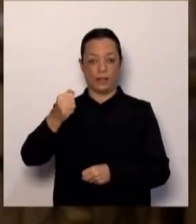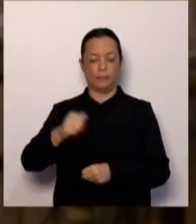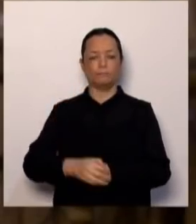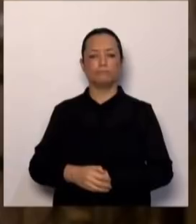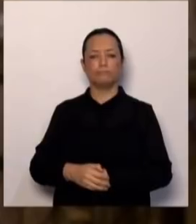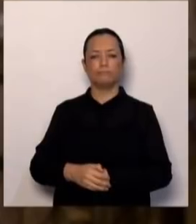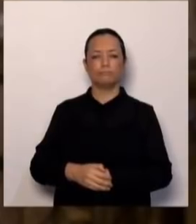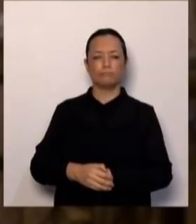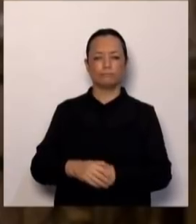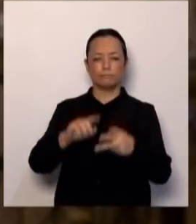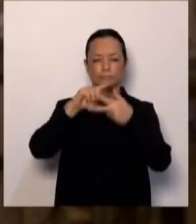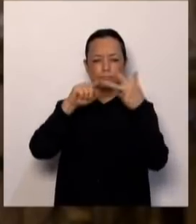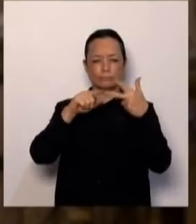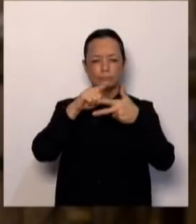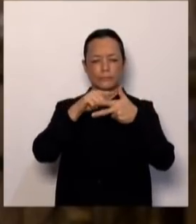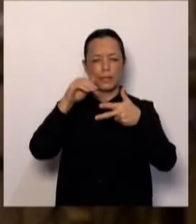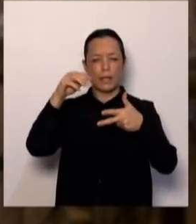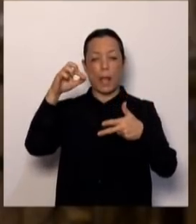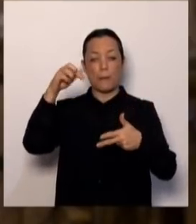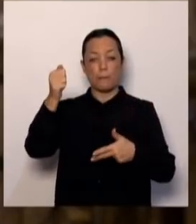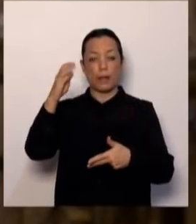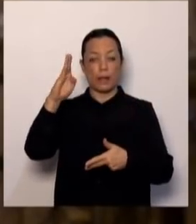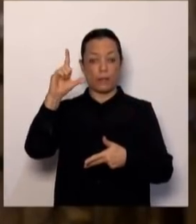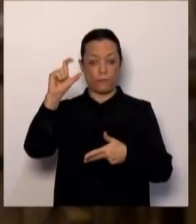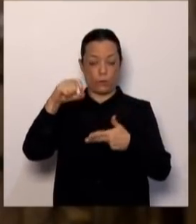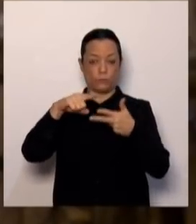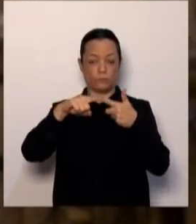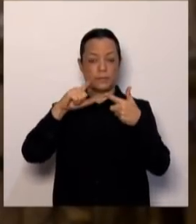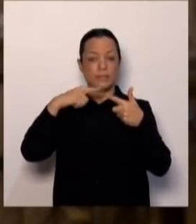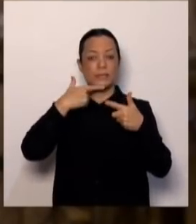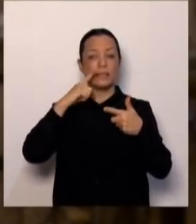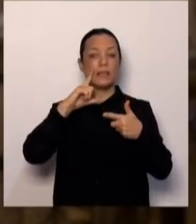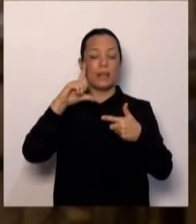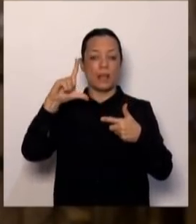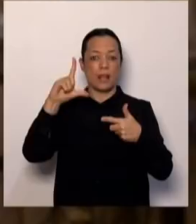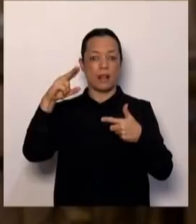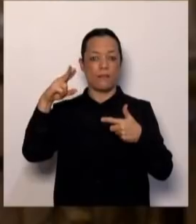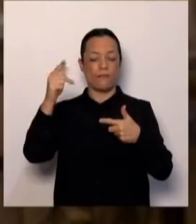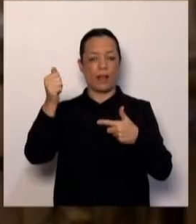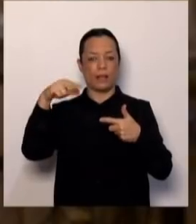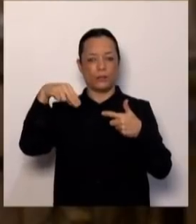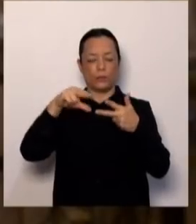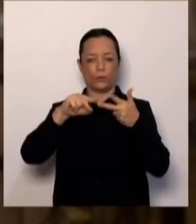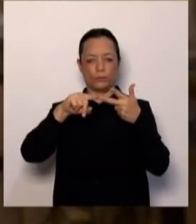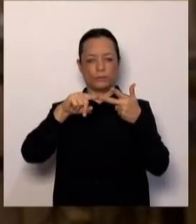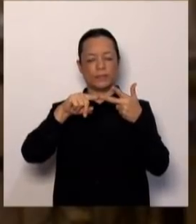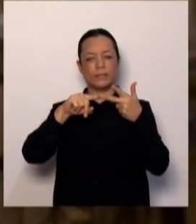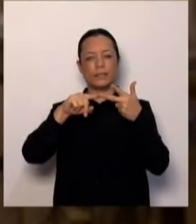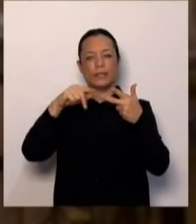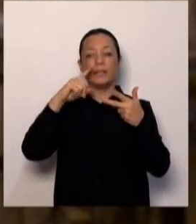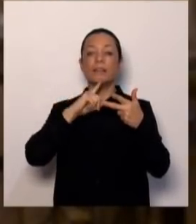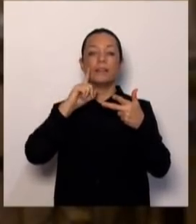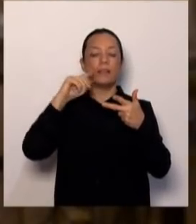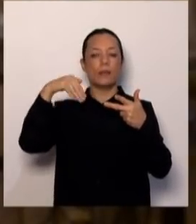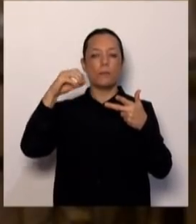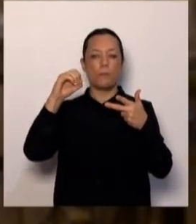Pablo, Silvano y Timoteo saludan a la iglesia de Tesalónica, que está unida a Dios Padre y